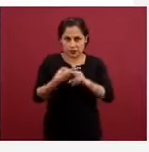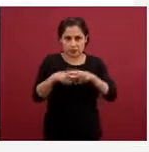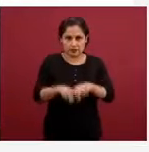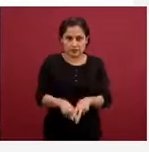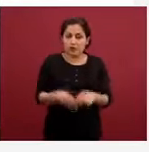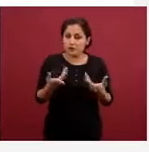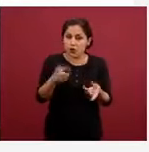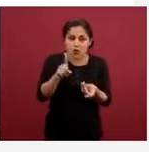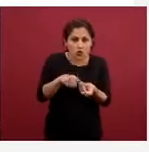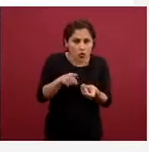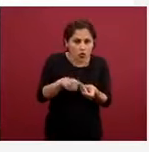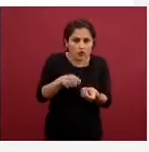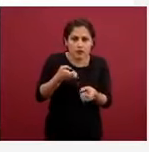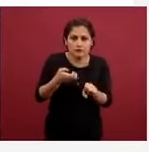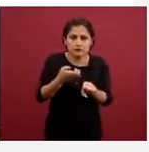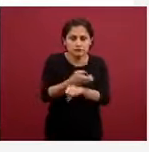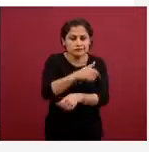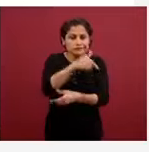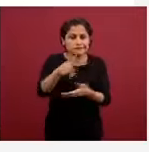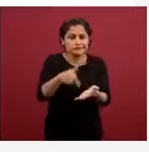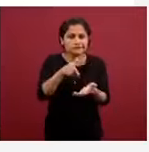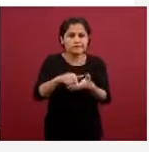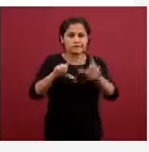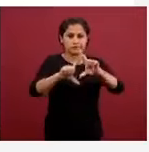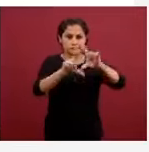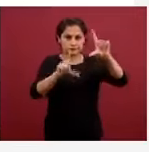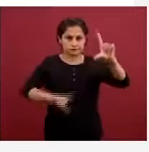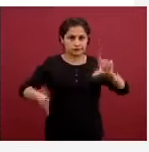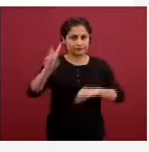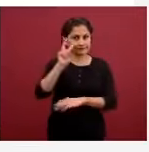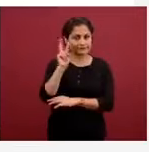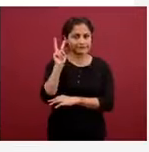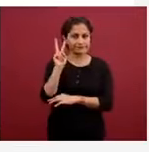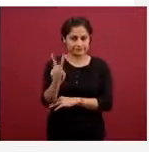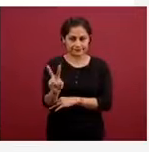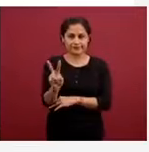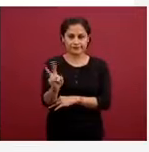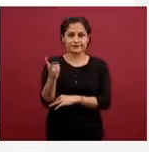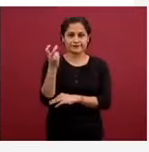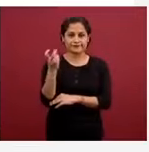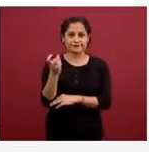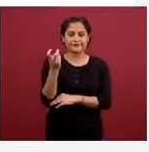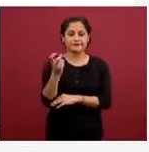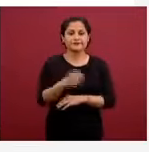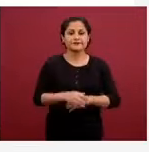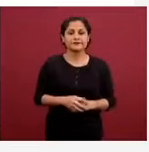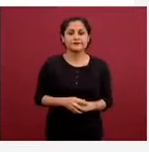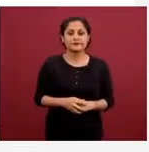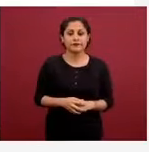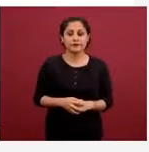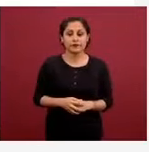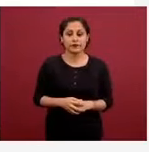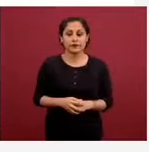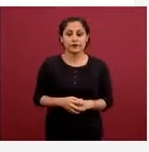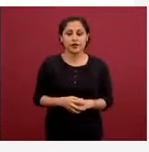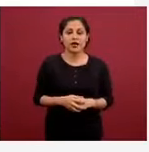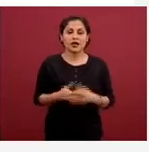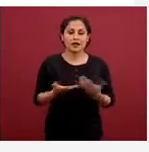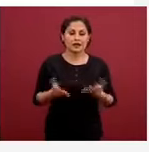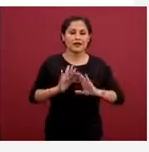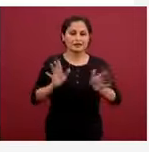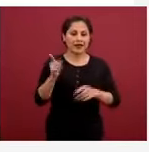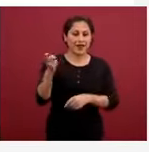estos 3.185 casos en el territorio nacional y en el mapa que de alguna manera estábamos